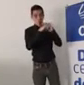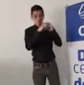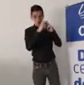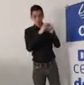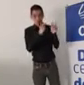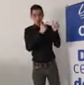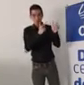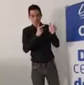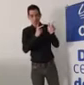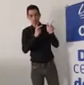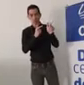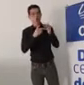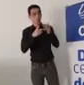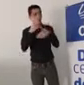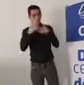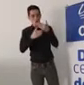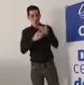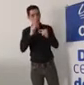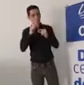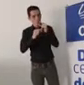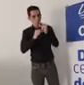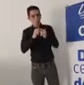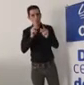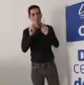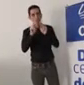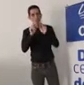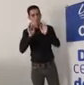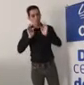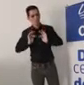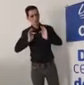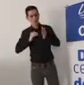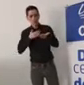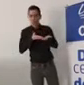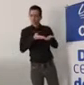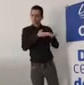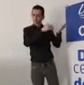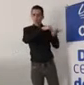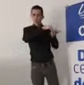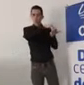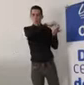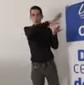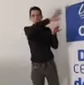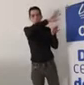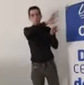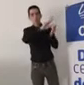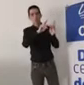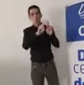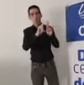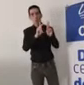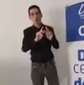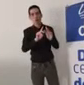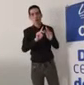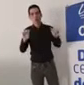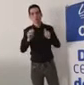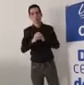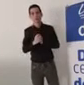su tránsito a la democracia, permite que a nivel político en la democracia las expresiones